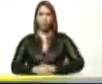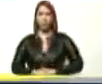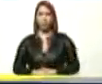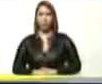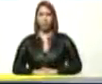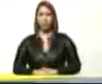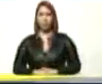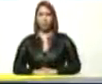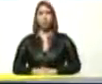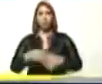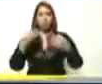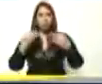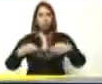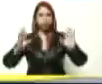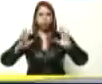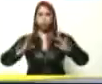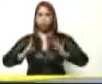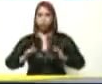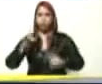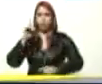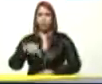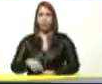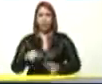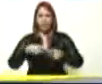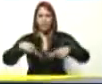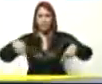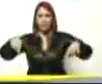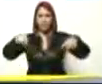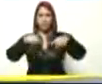comunes, para la recreación, la cancha,